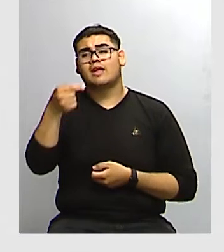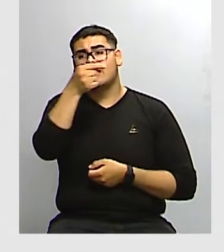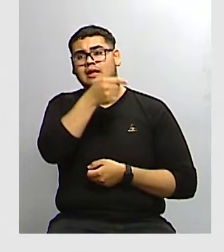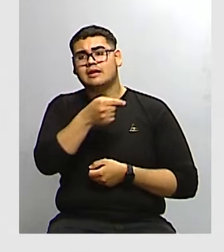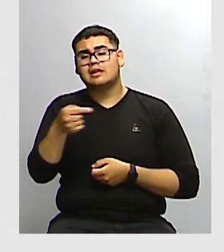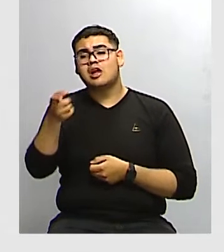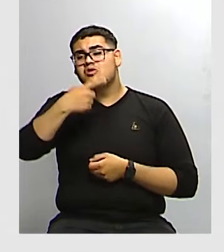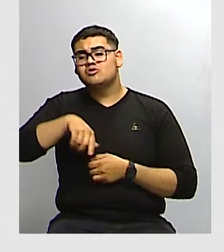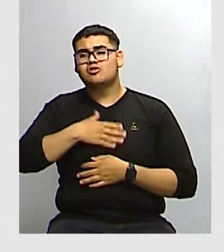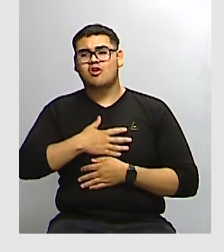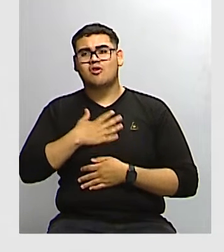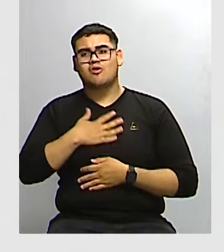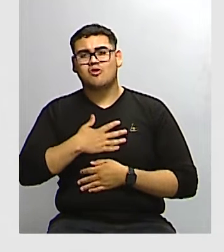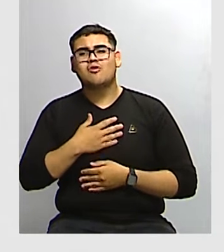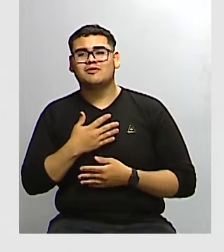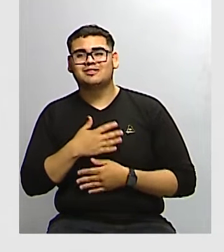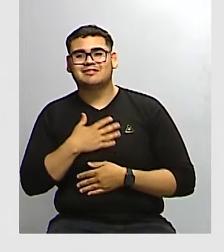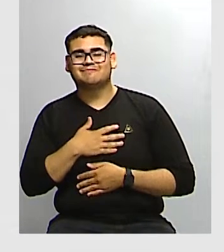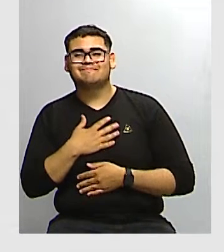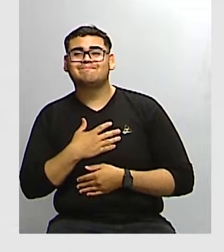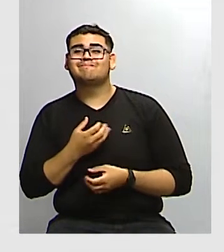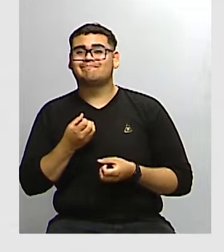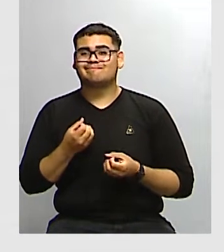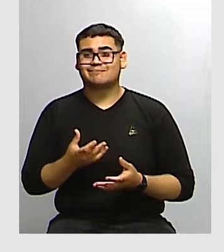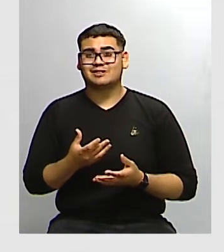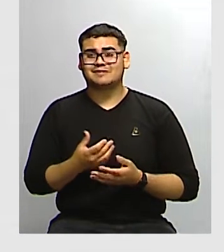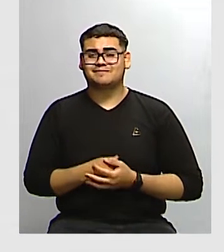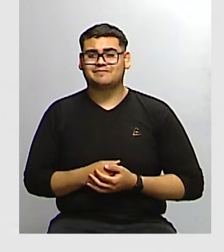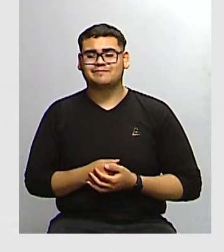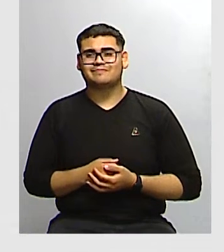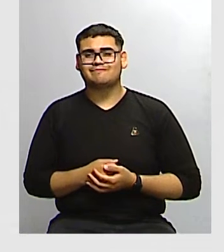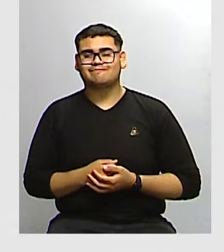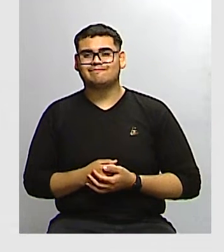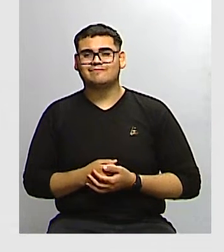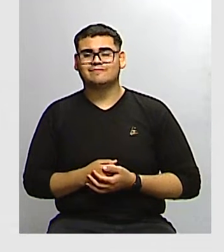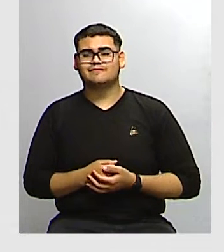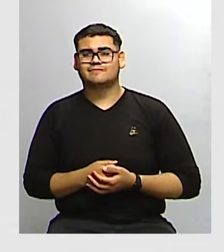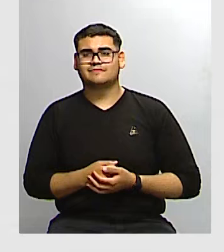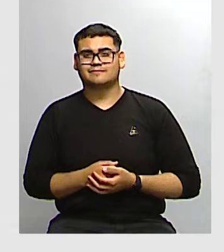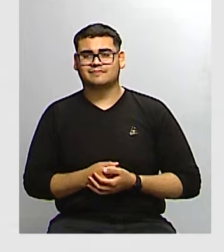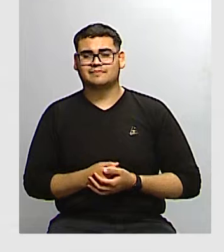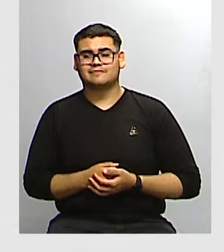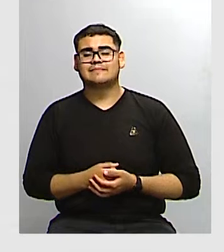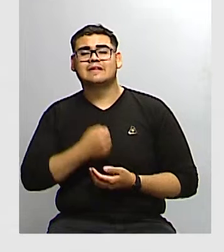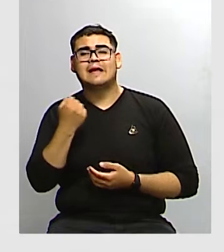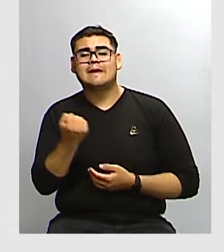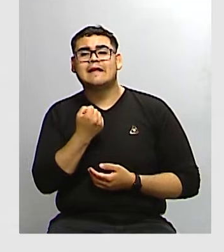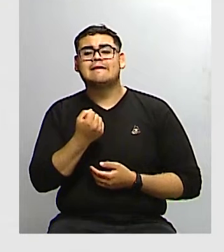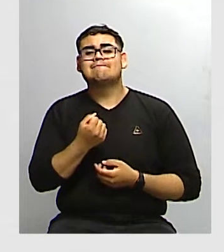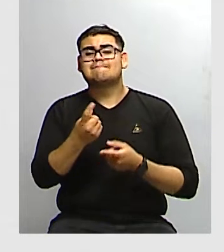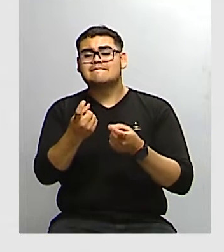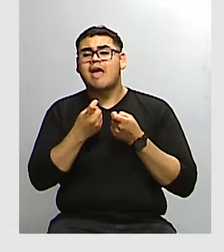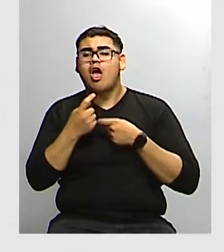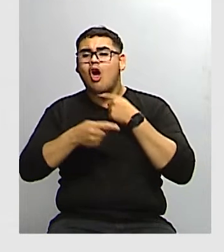estamos muy contentos porque sentimos que realmente se necesita seguir concientizando, se